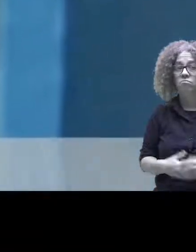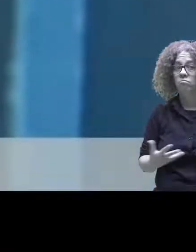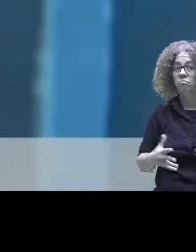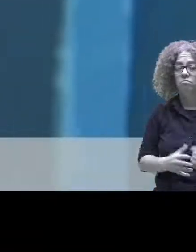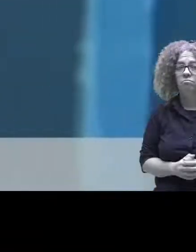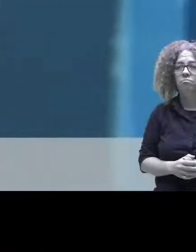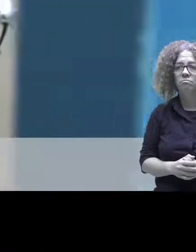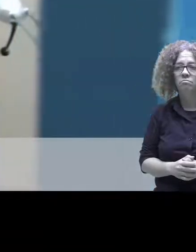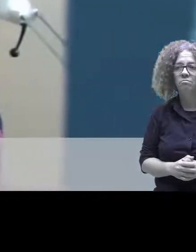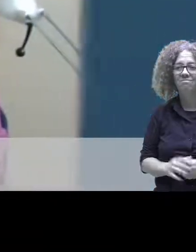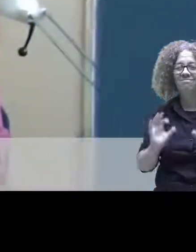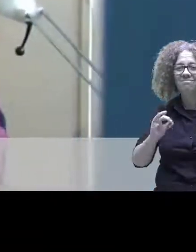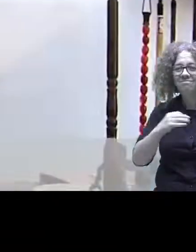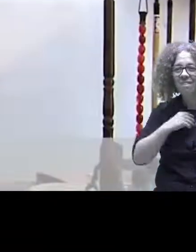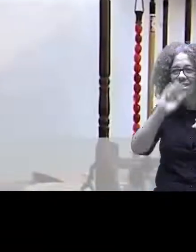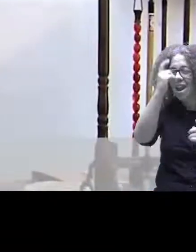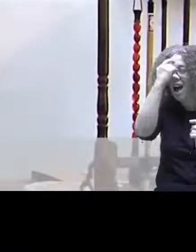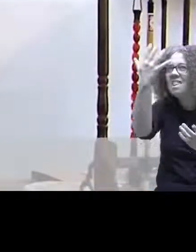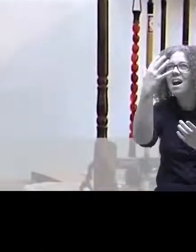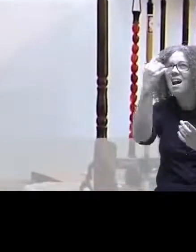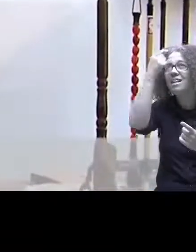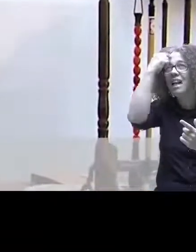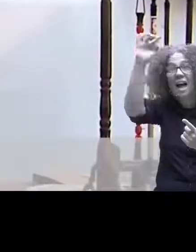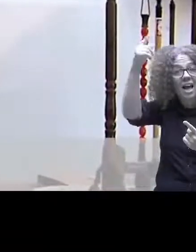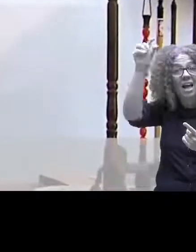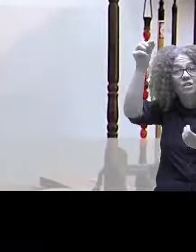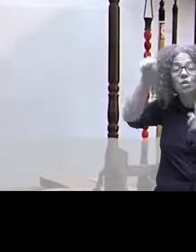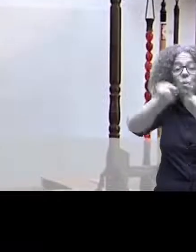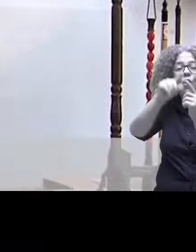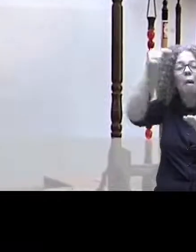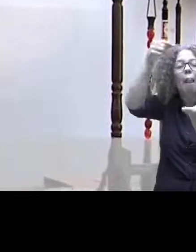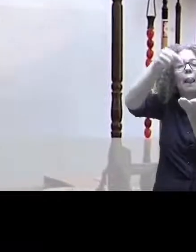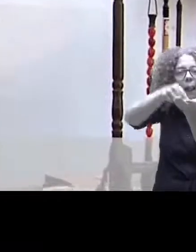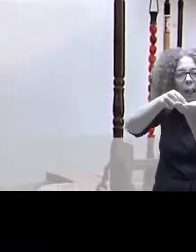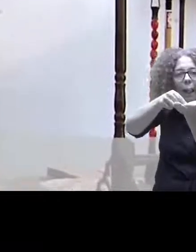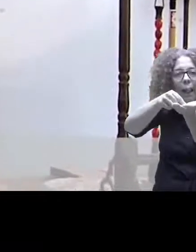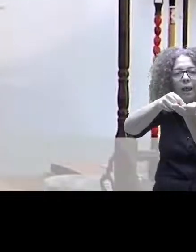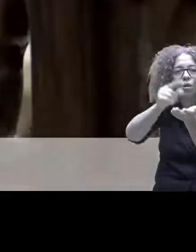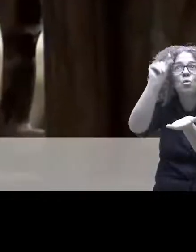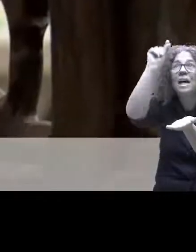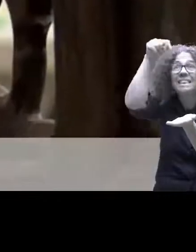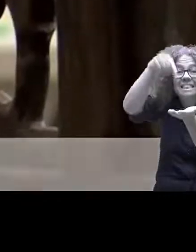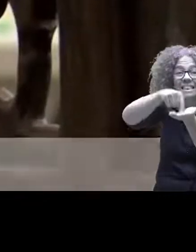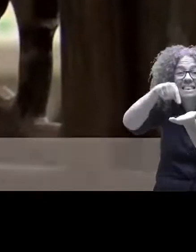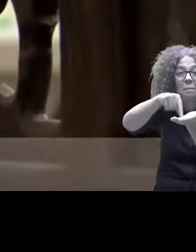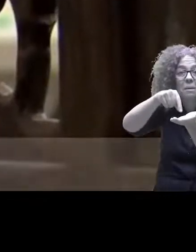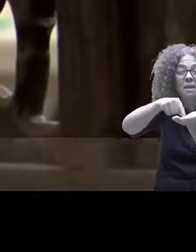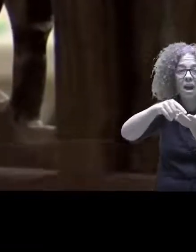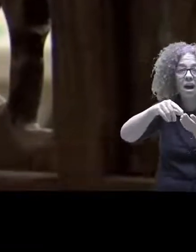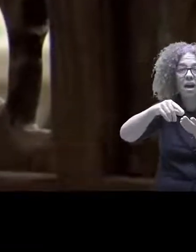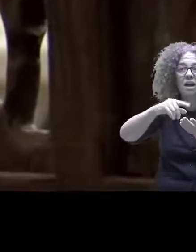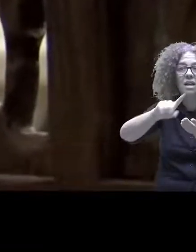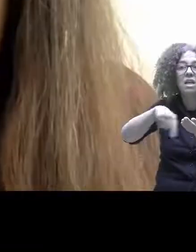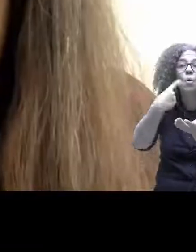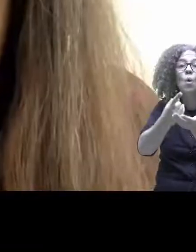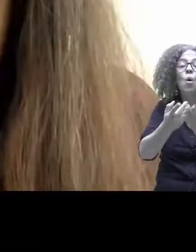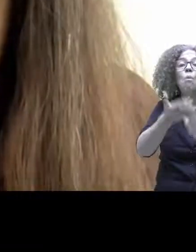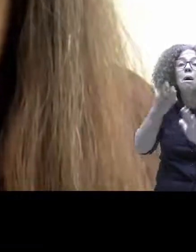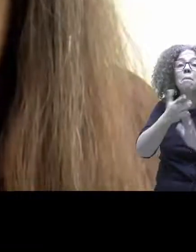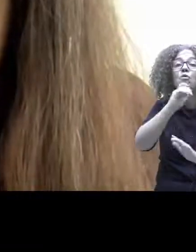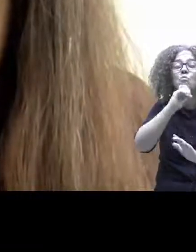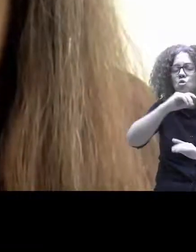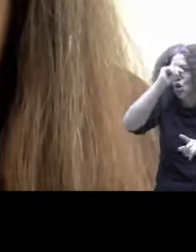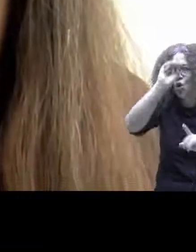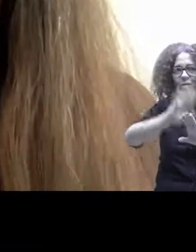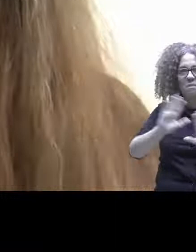Es la semilla, pero a partir de la semilla, que es como el motor, no sabes lo que va a pasar después, ¿no? Y